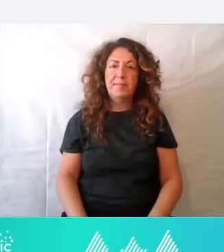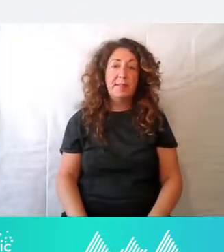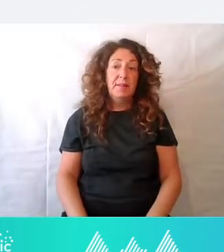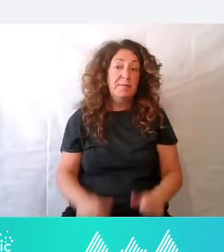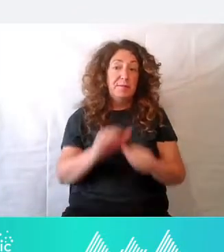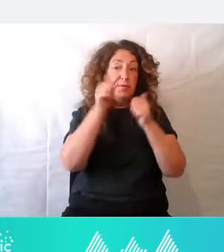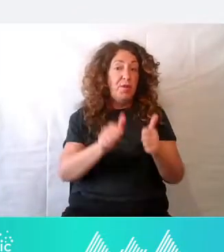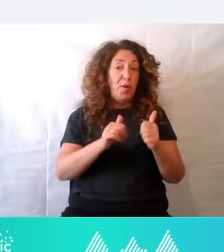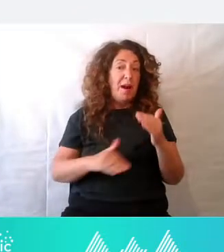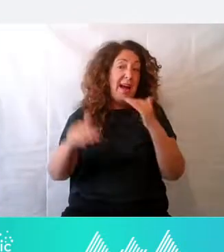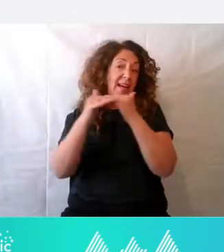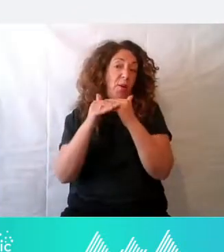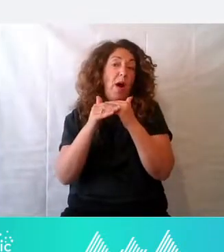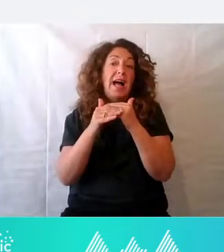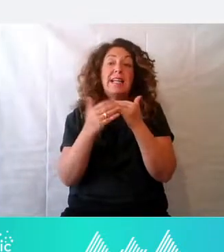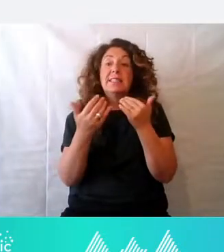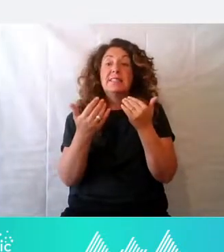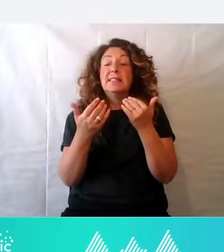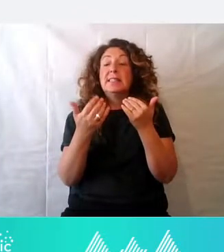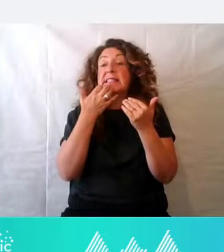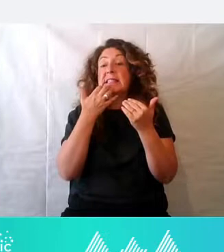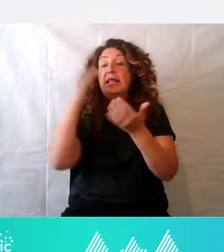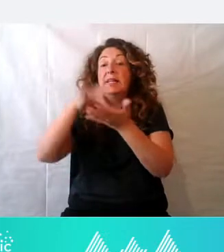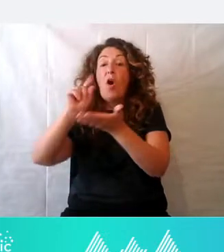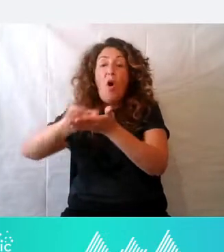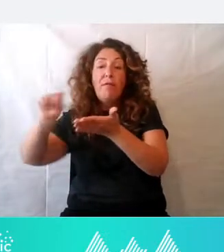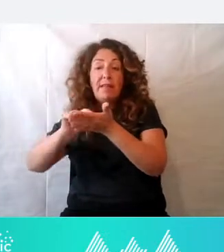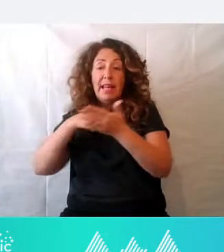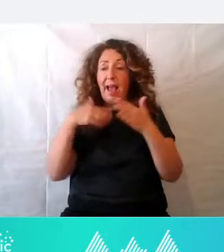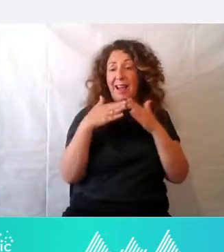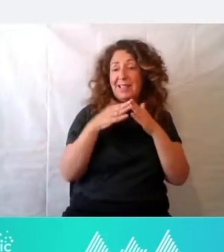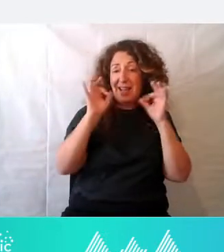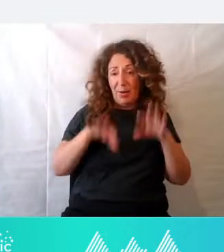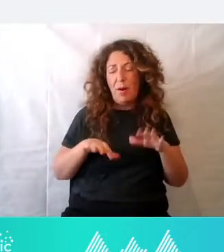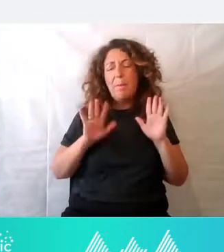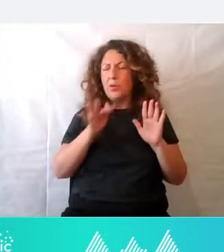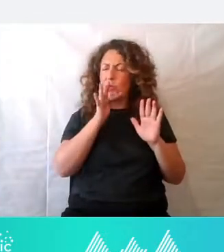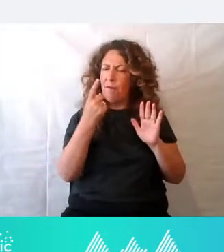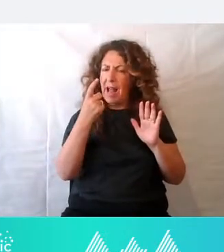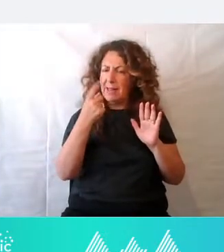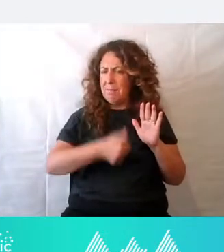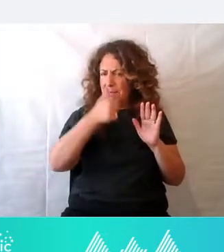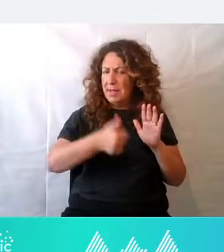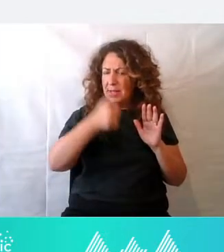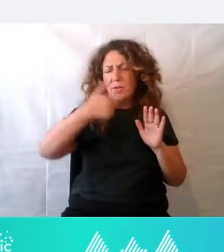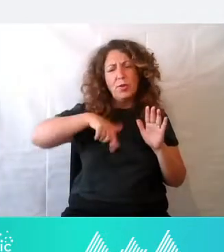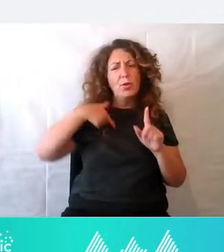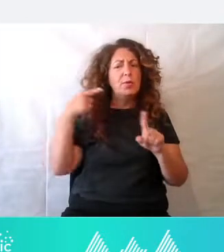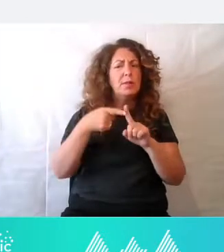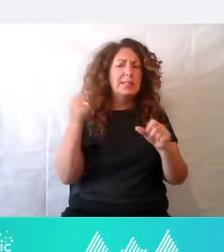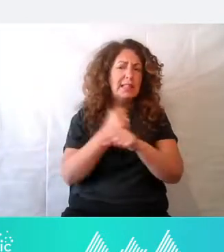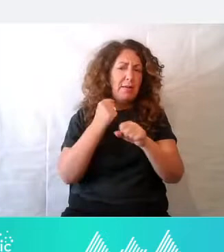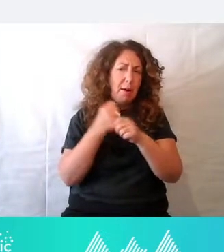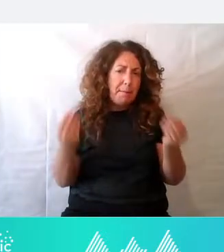estuvieran en la oficina yo creo que ahí todavía tenemos que avanzar nosotros seguimos trabajando para mejorar la accesibilidad